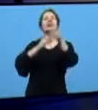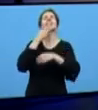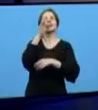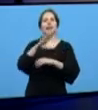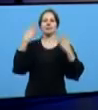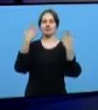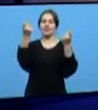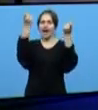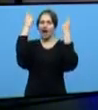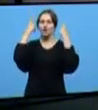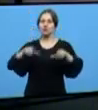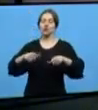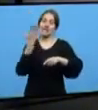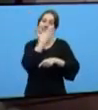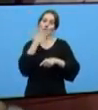Escola de Imaxe Son de Lugo.